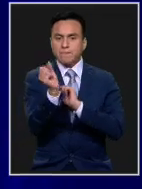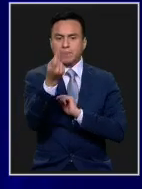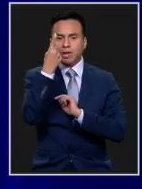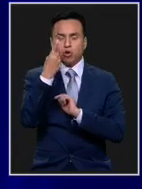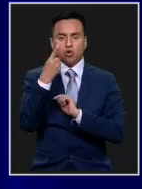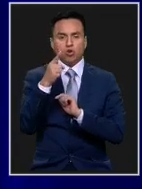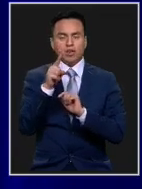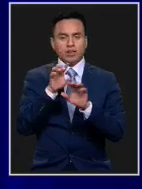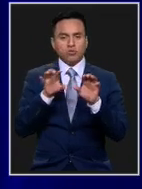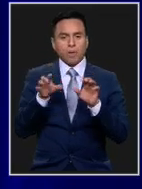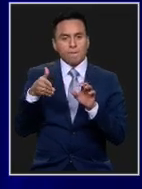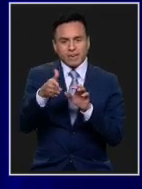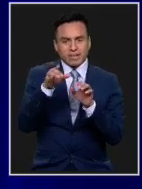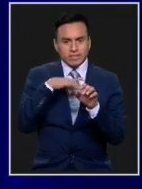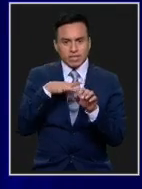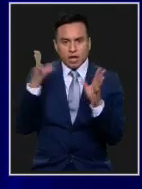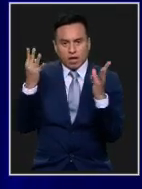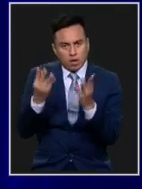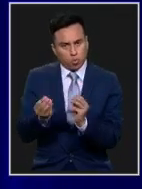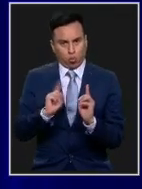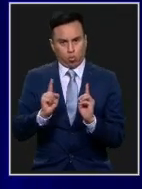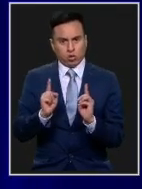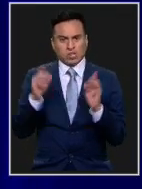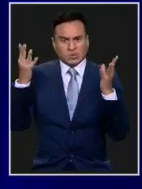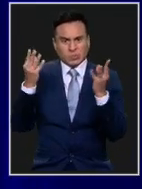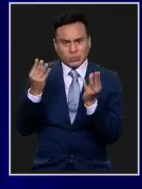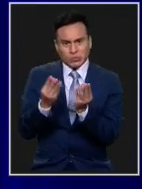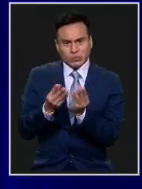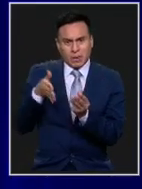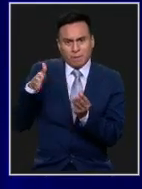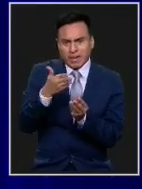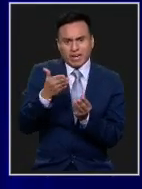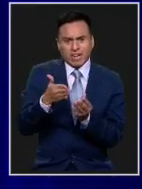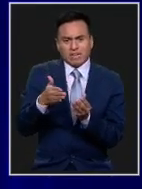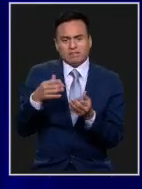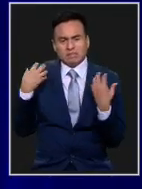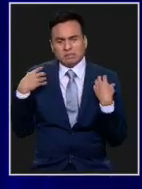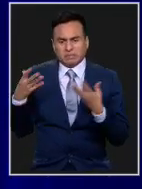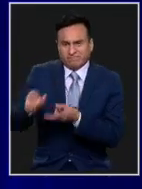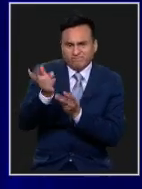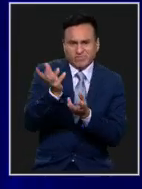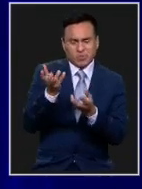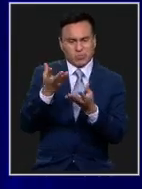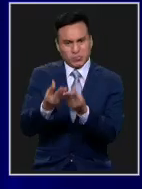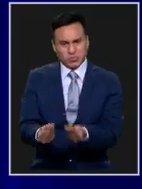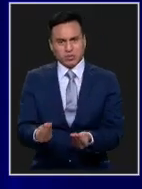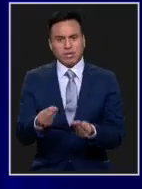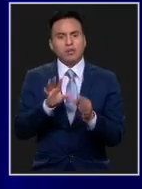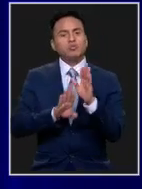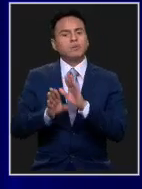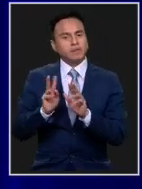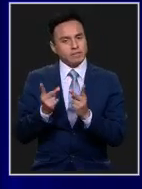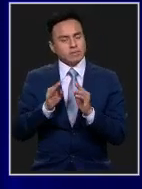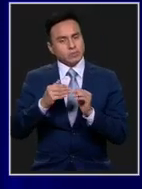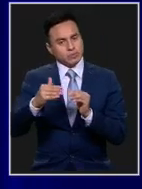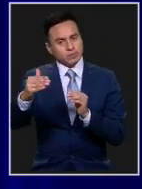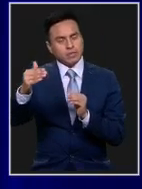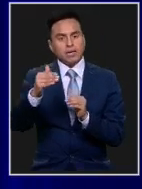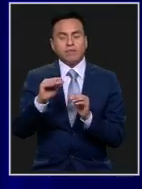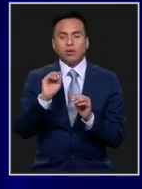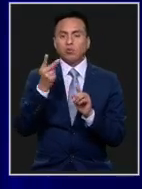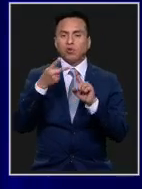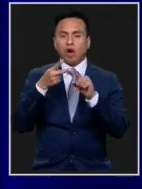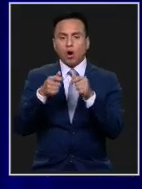recurso de la pesca en chile no se agotara como se estaba agotando por una pesca irresponsable sino que fuera un recurso permanente segundo